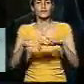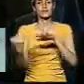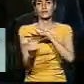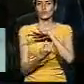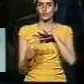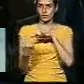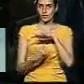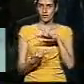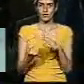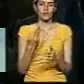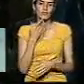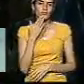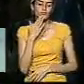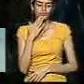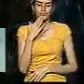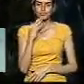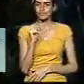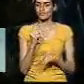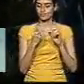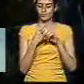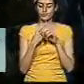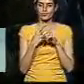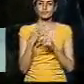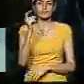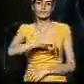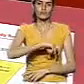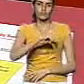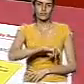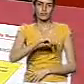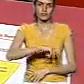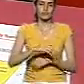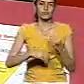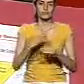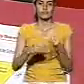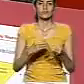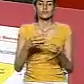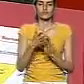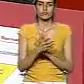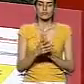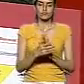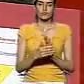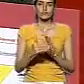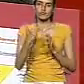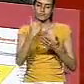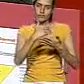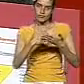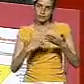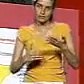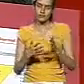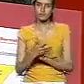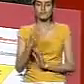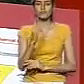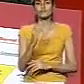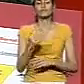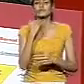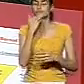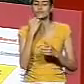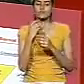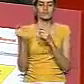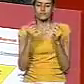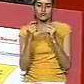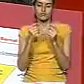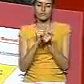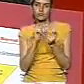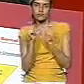institucional, que no son pocas cosas. Primero, la necesidad de reformar el Código Penal. Estamos debatiendo la reforma de un nuevo Código